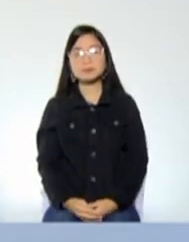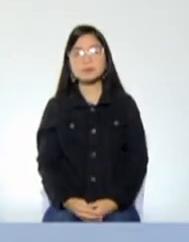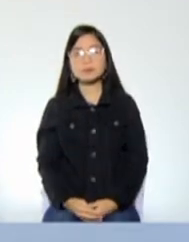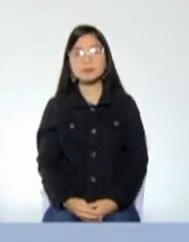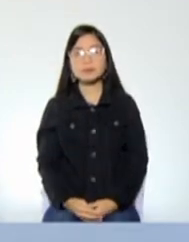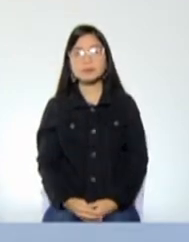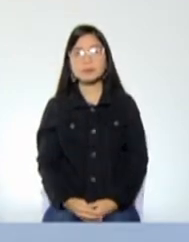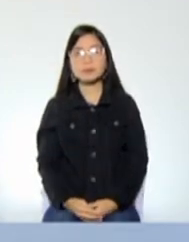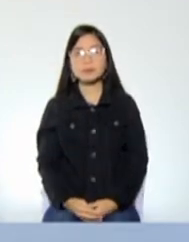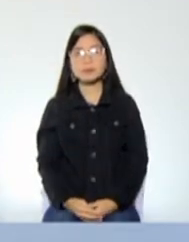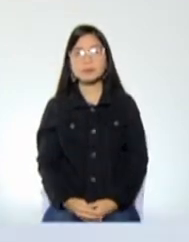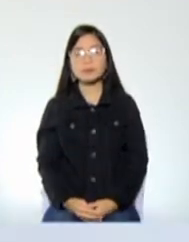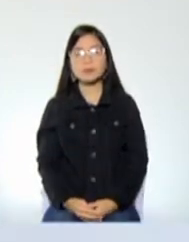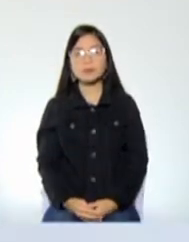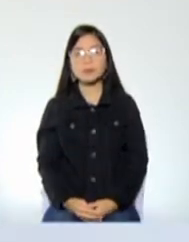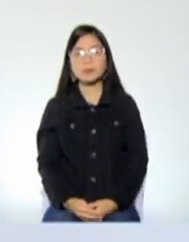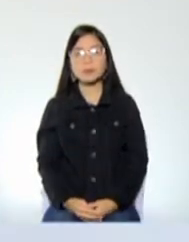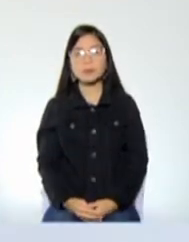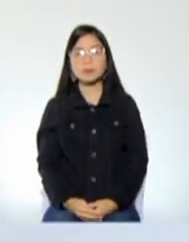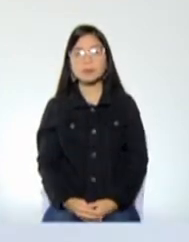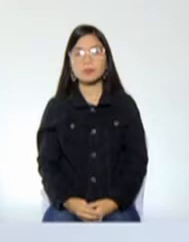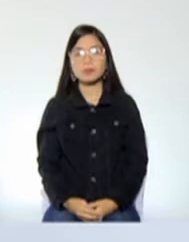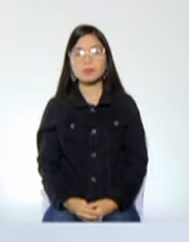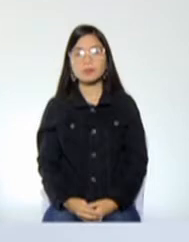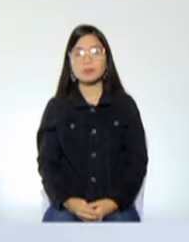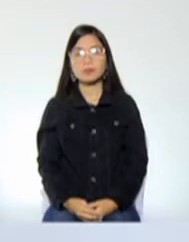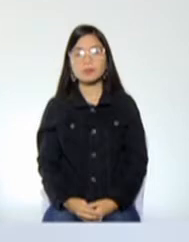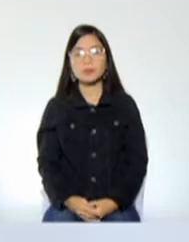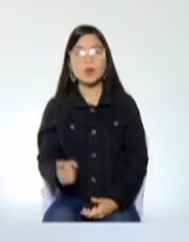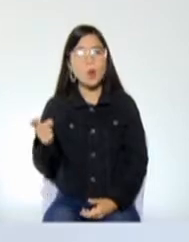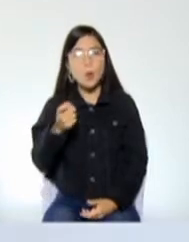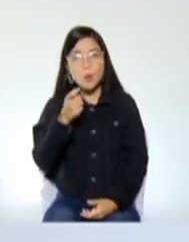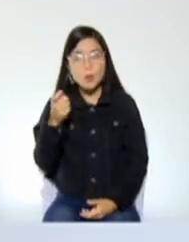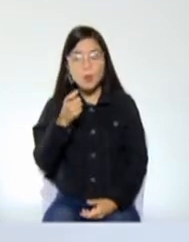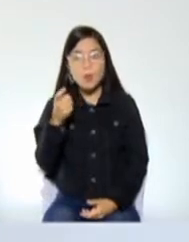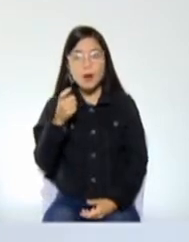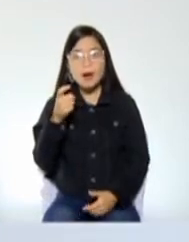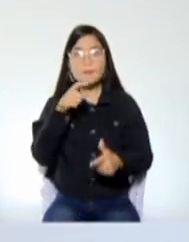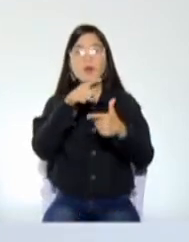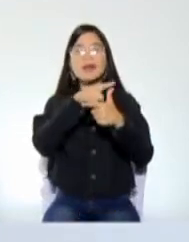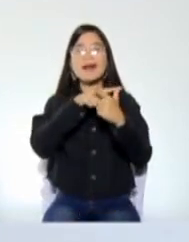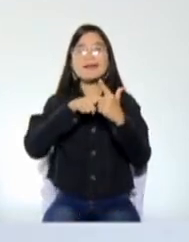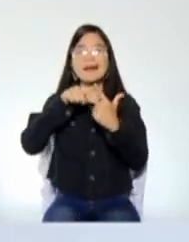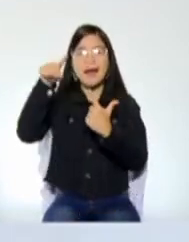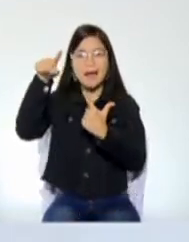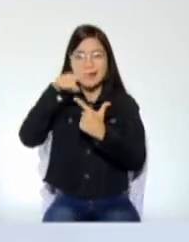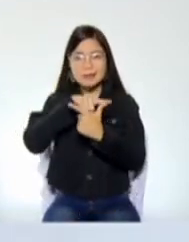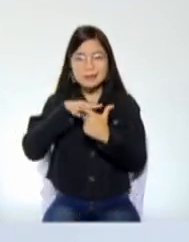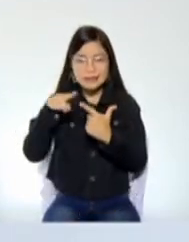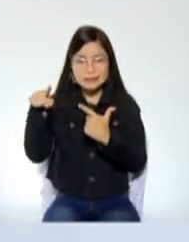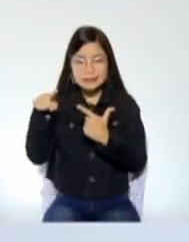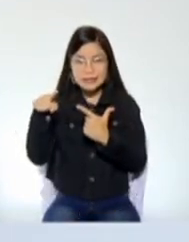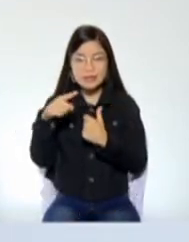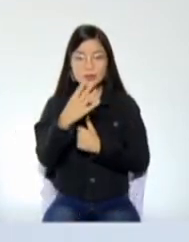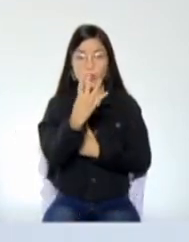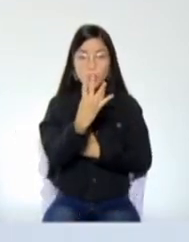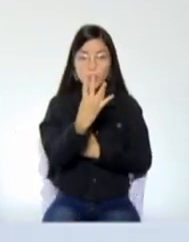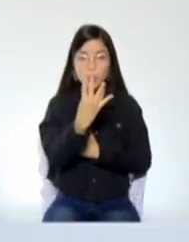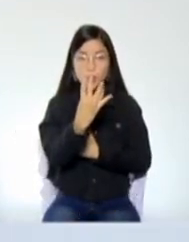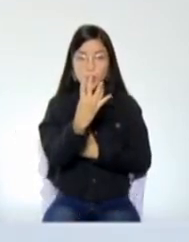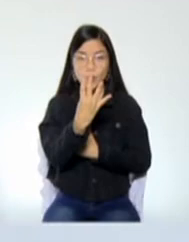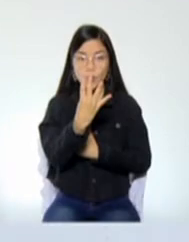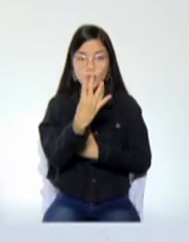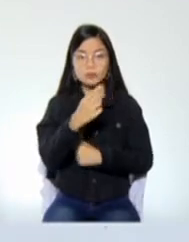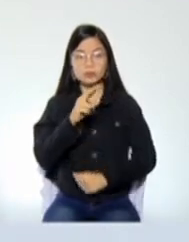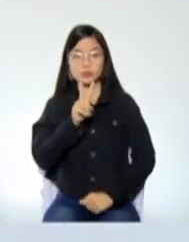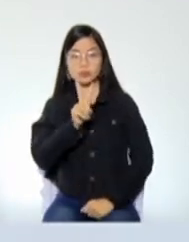raíz del primer término y la raíz del segundo término. Encontramos que la raíz de 4